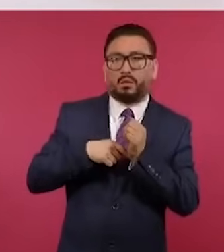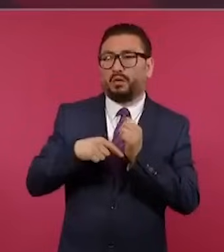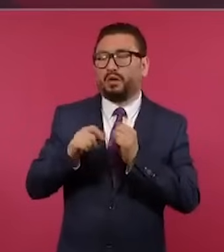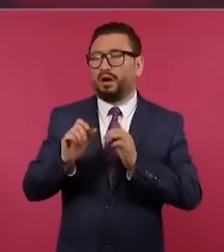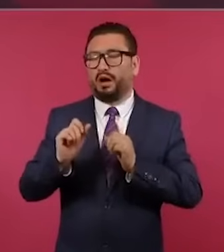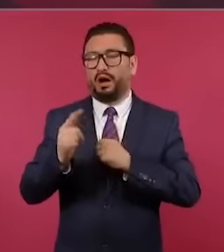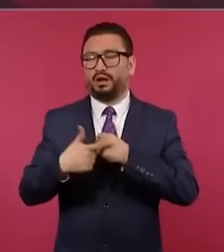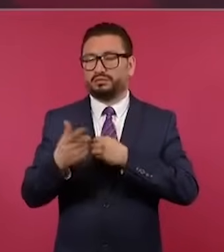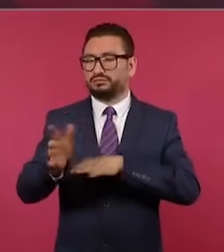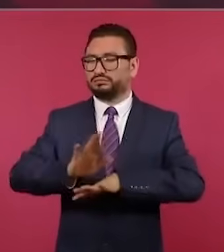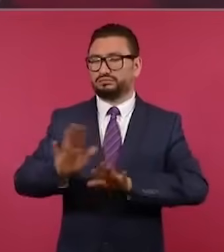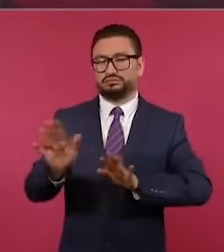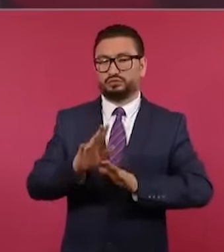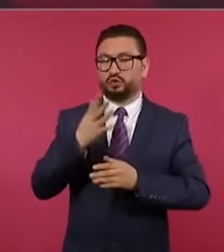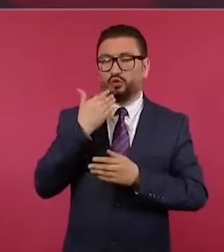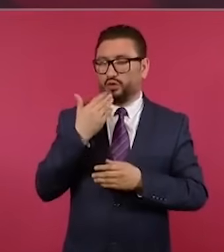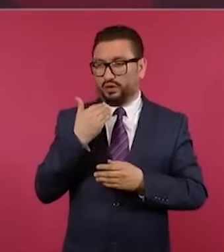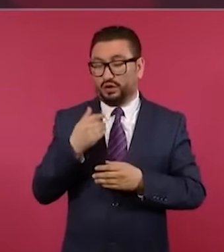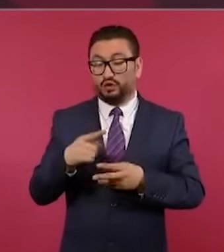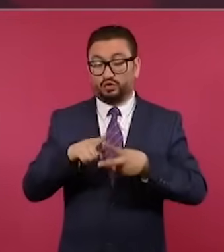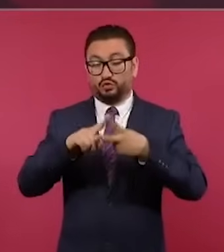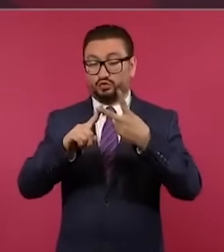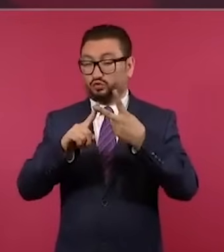O sea, hay dos delitos